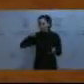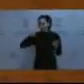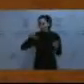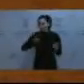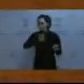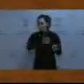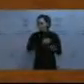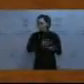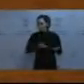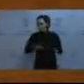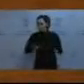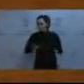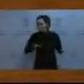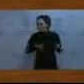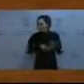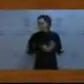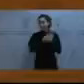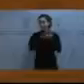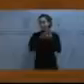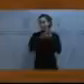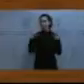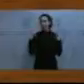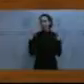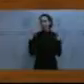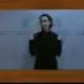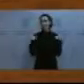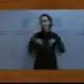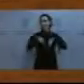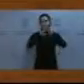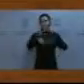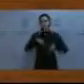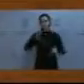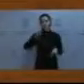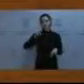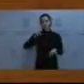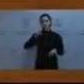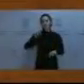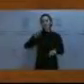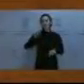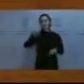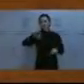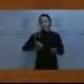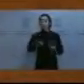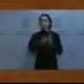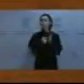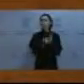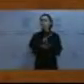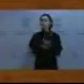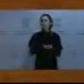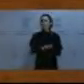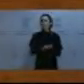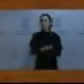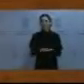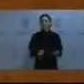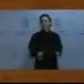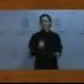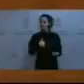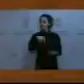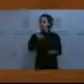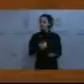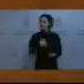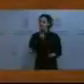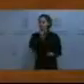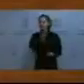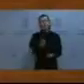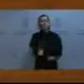ver esto con la fiscalización de SOGEPSA, con el punto del orden del día que hoy tratamos, ¿no? Y les aseguro que tiene mucho